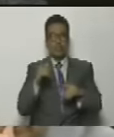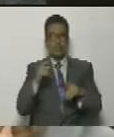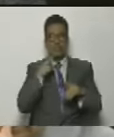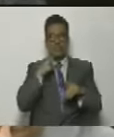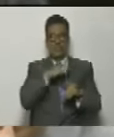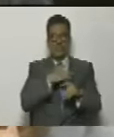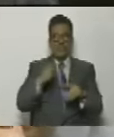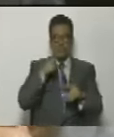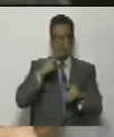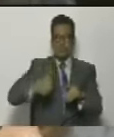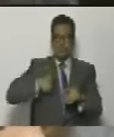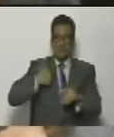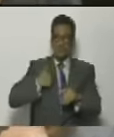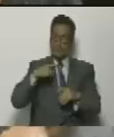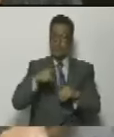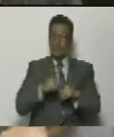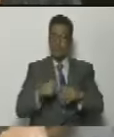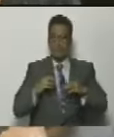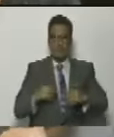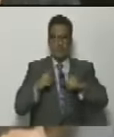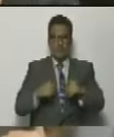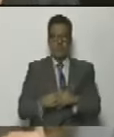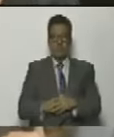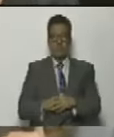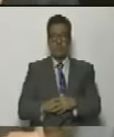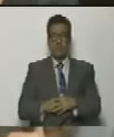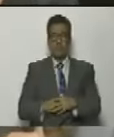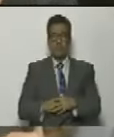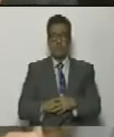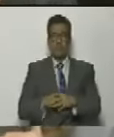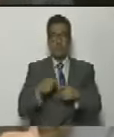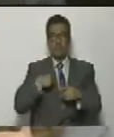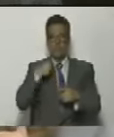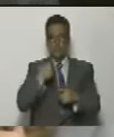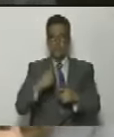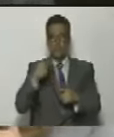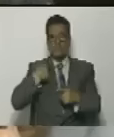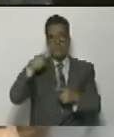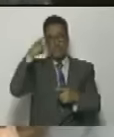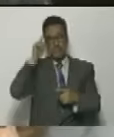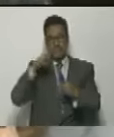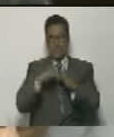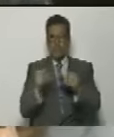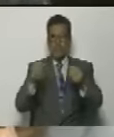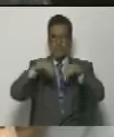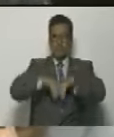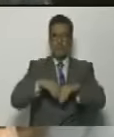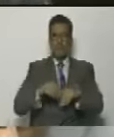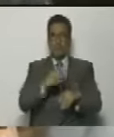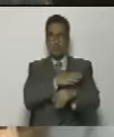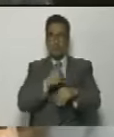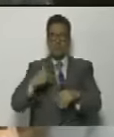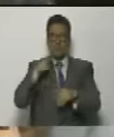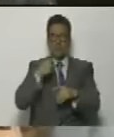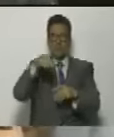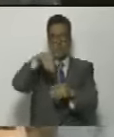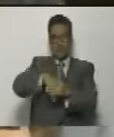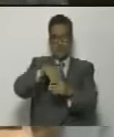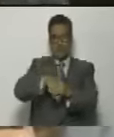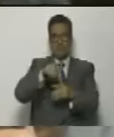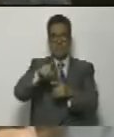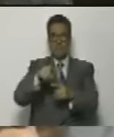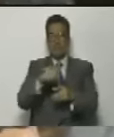porque no puedo desaprovechar la oportunidad. Hemos dicho, y creo que todos coincidimos, queremos